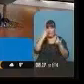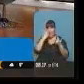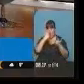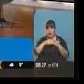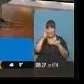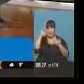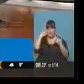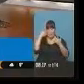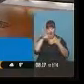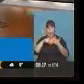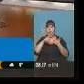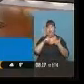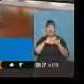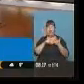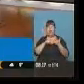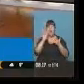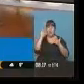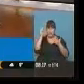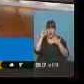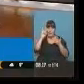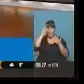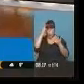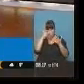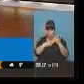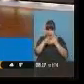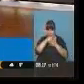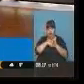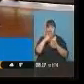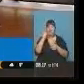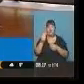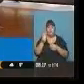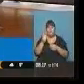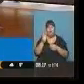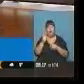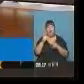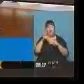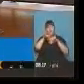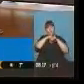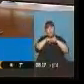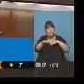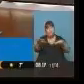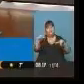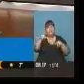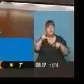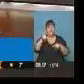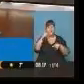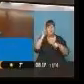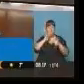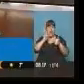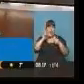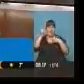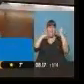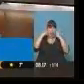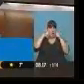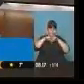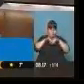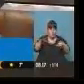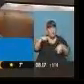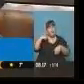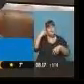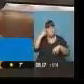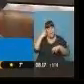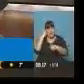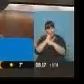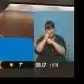paraguay brasil y uruguay porque es un afluente de vido vía paraná paraguay la idea es